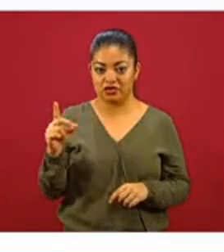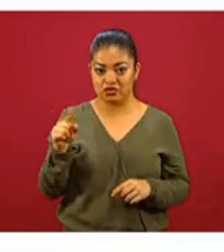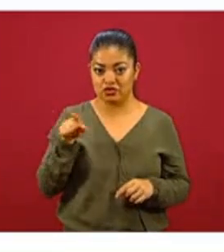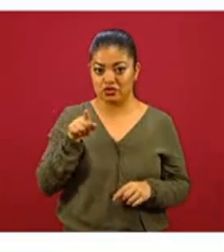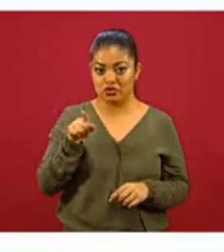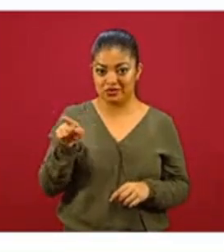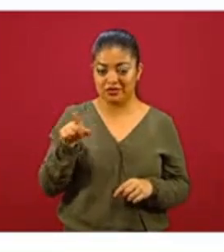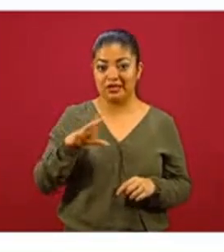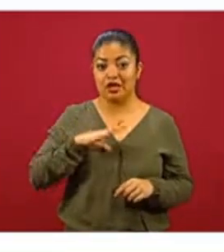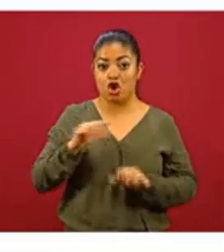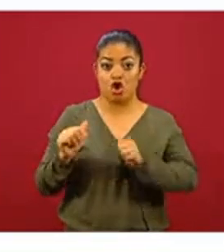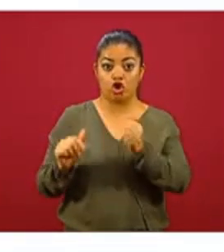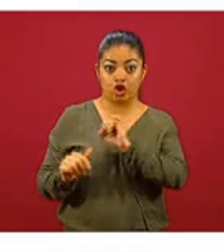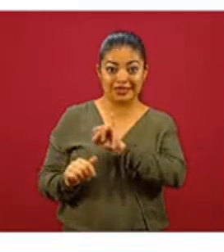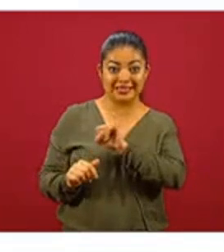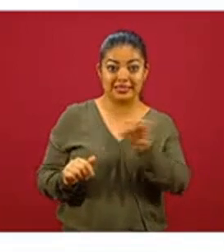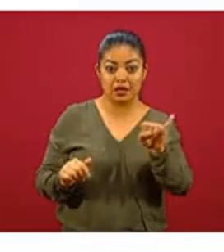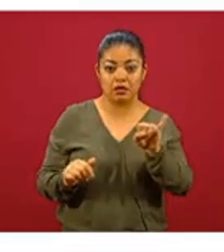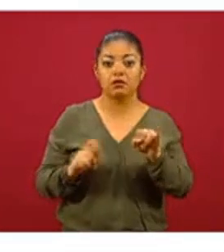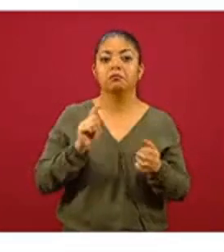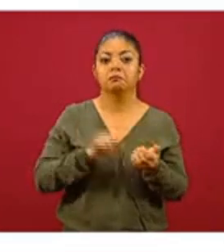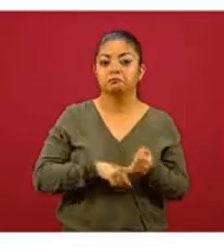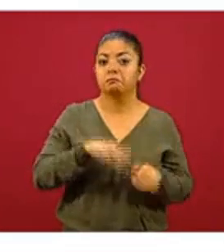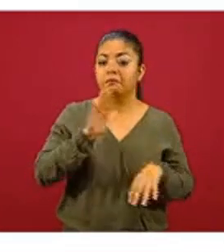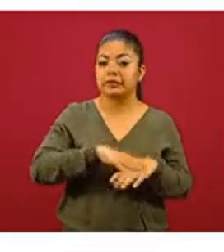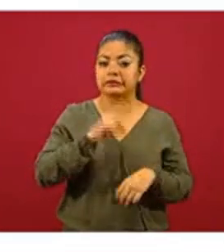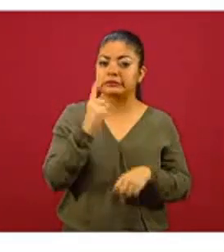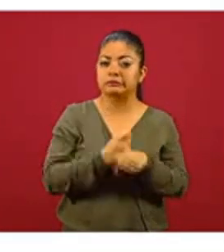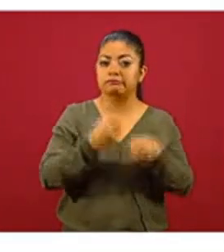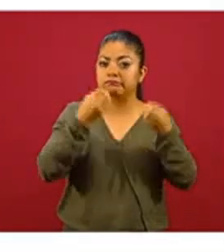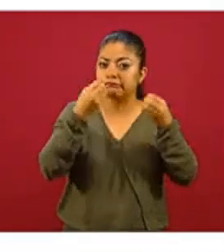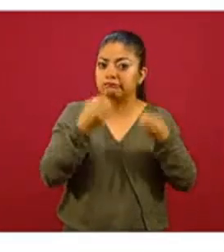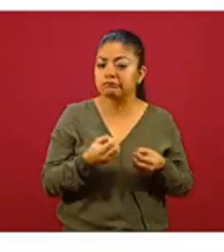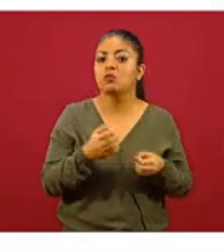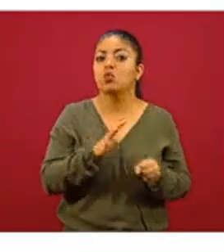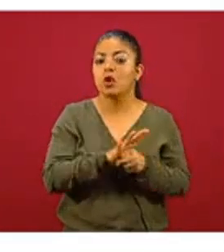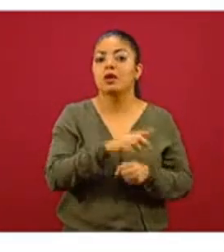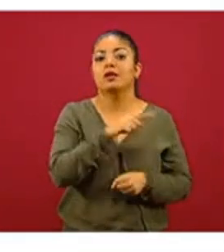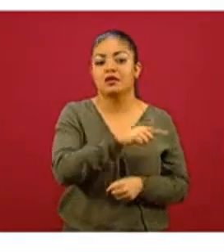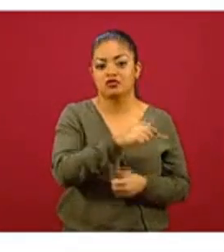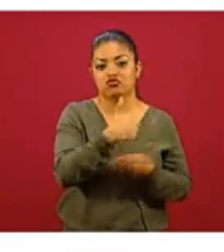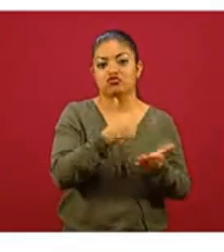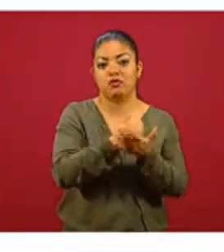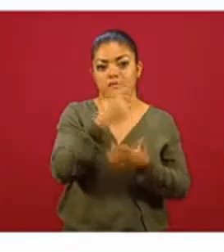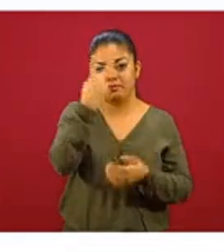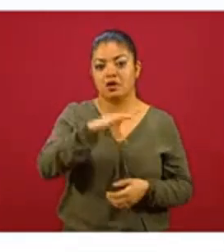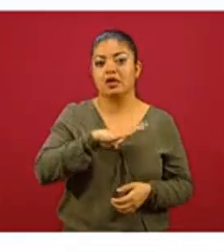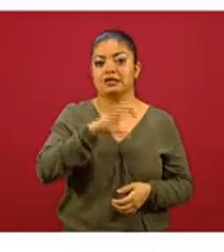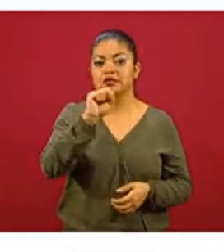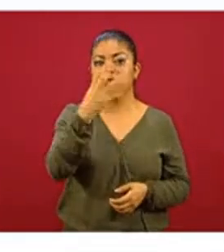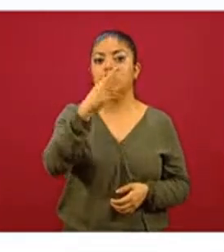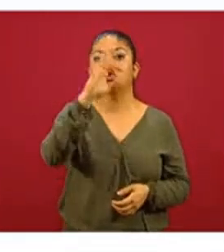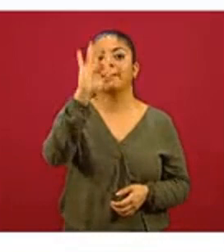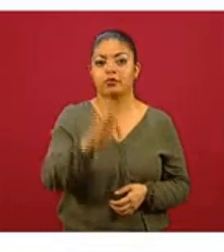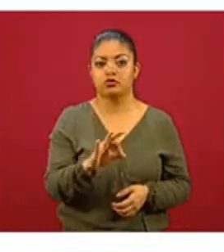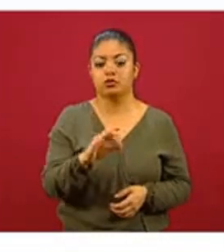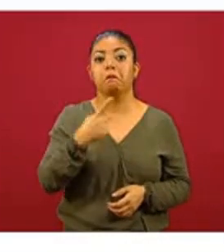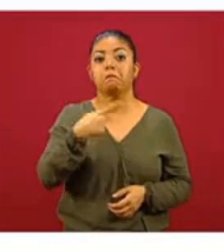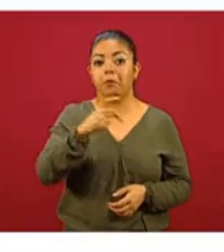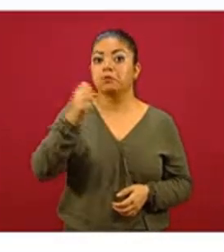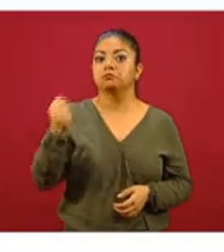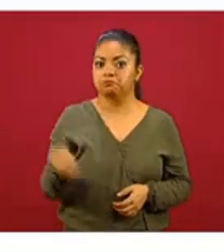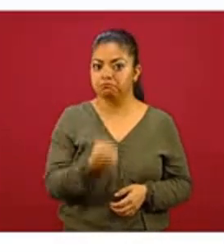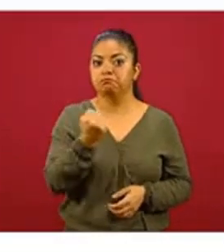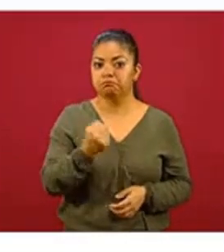gráfica, y en el lado izquierdo la zona más ocupada es la Ciudad de México, que tiene 64% de ocupación, pero afortunadamente